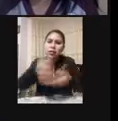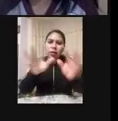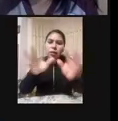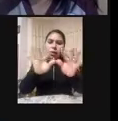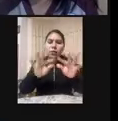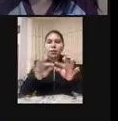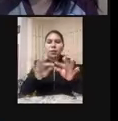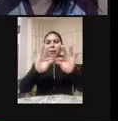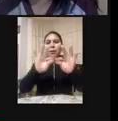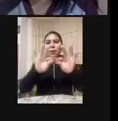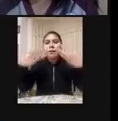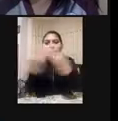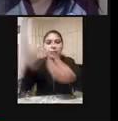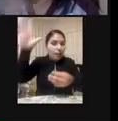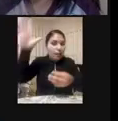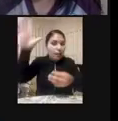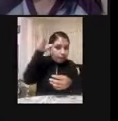familia.